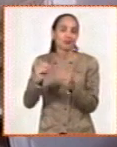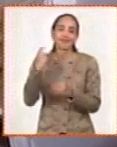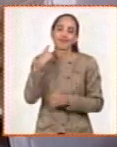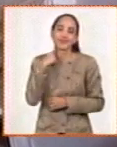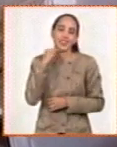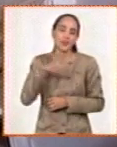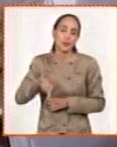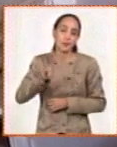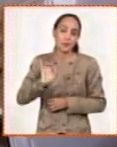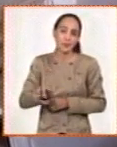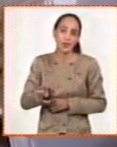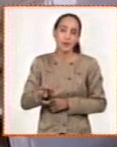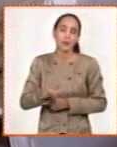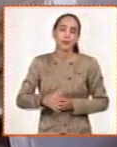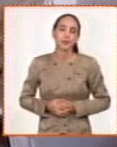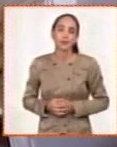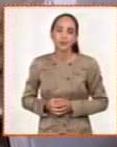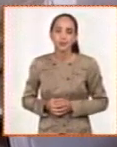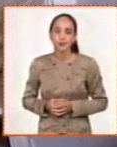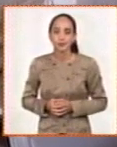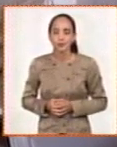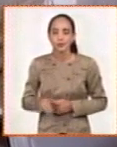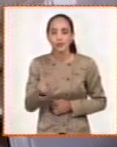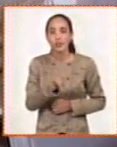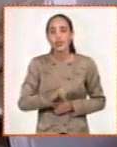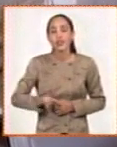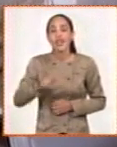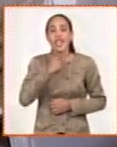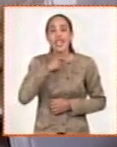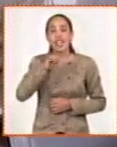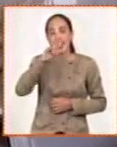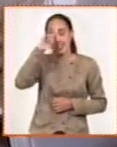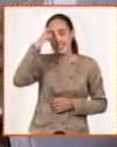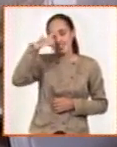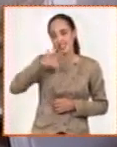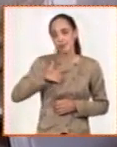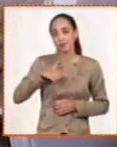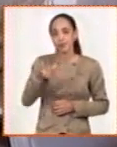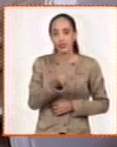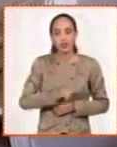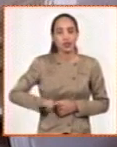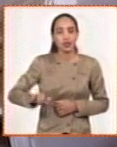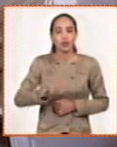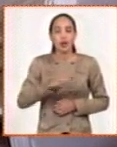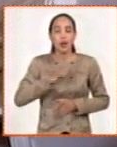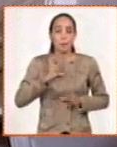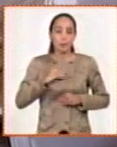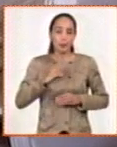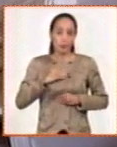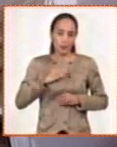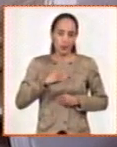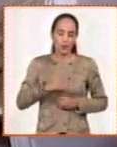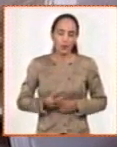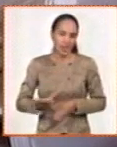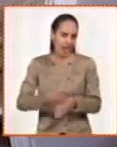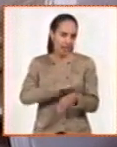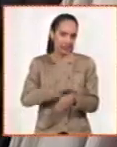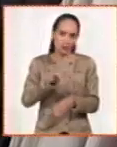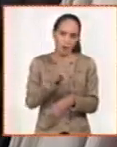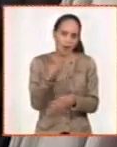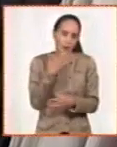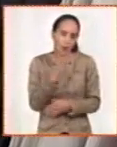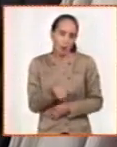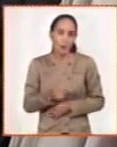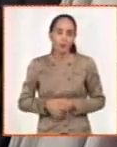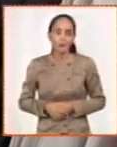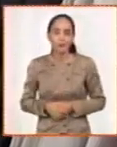¿no? En el ISA y en su propia preparación pedagógica antes, ¿no? Tim, la Colmenita